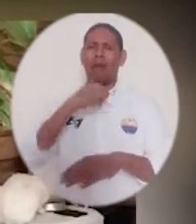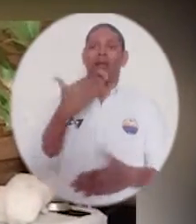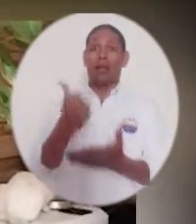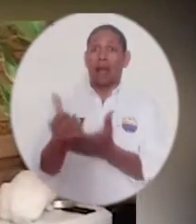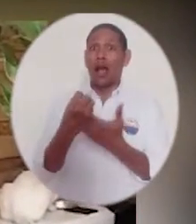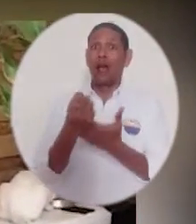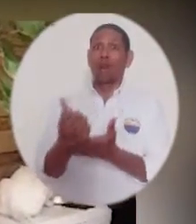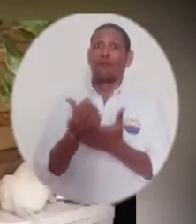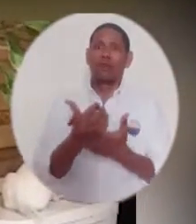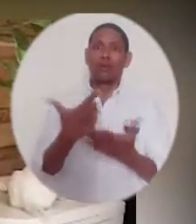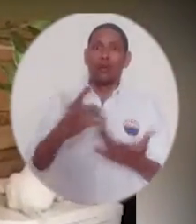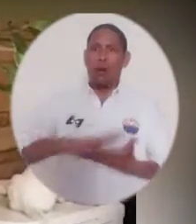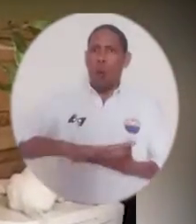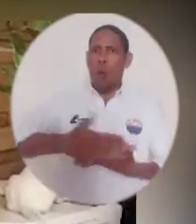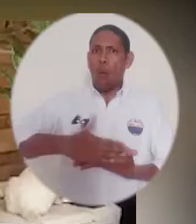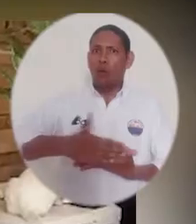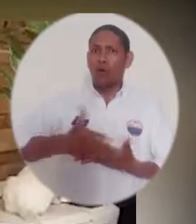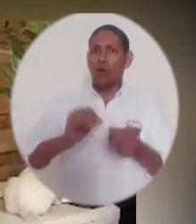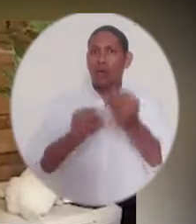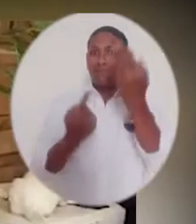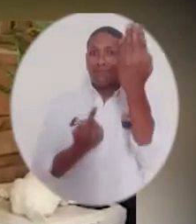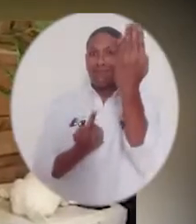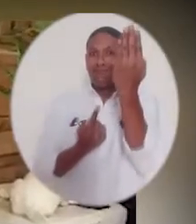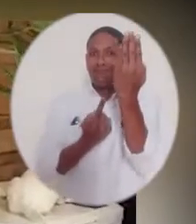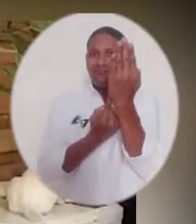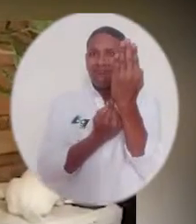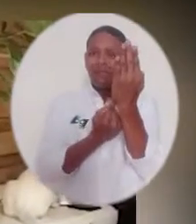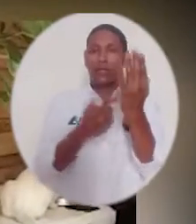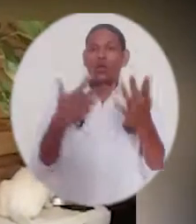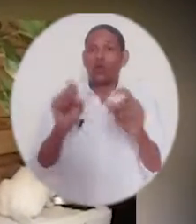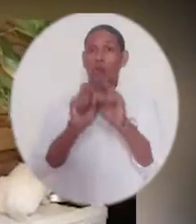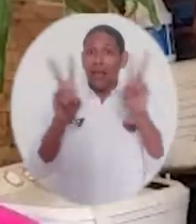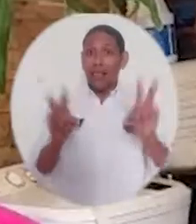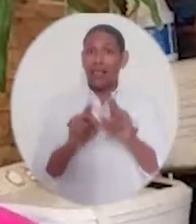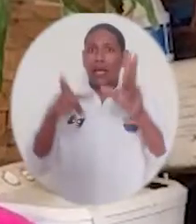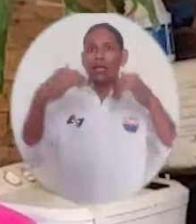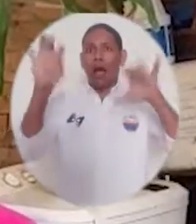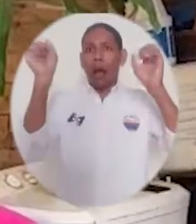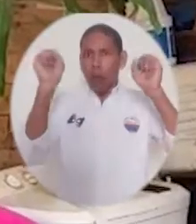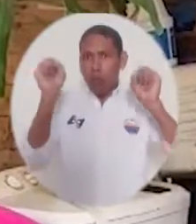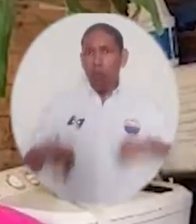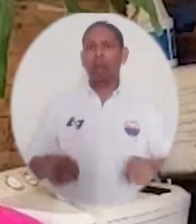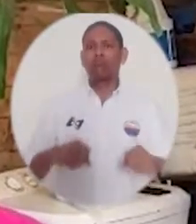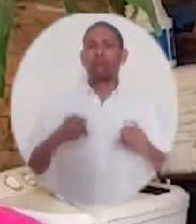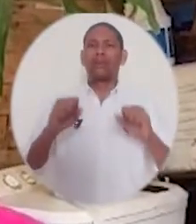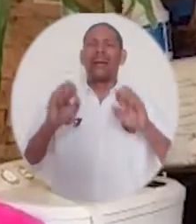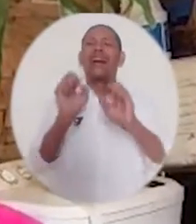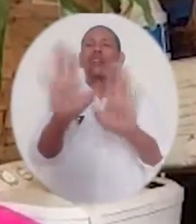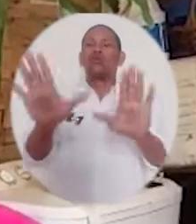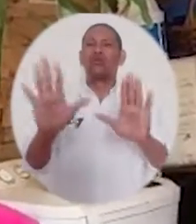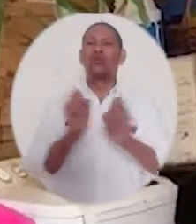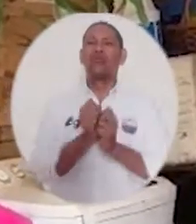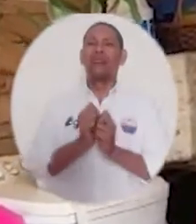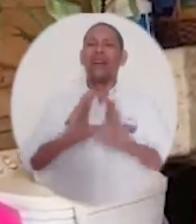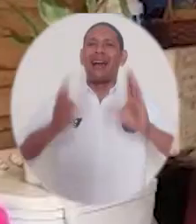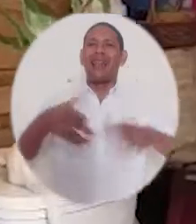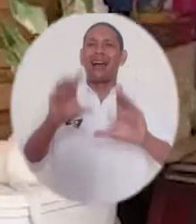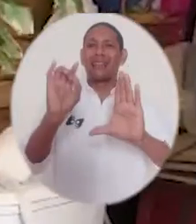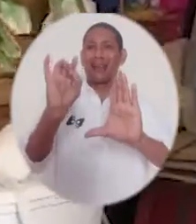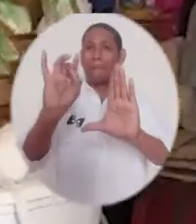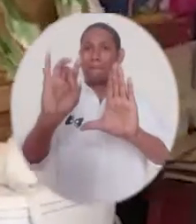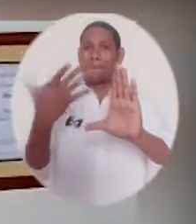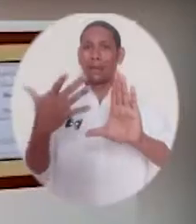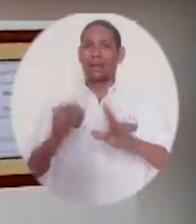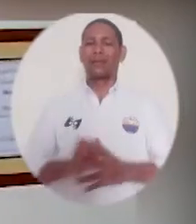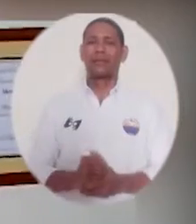estas ayudas de computador más SIM card de internet con las cuales puedo acceder a las clases virtuales ya que no había